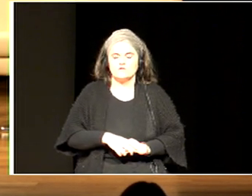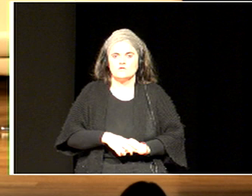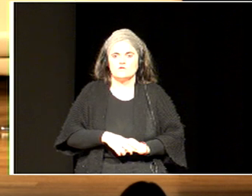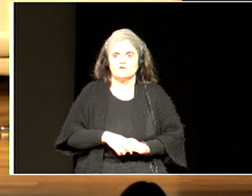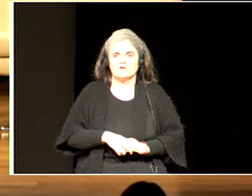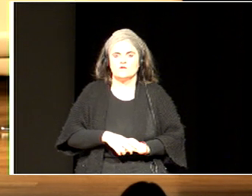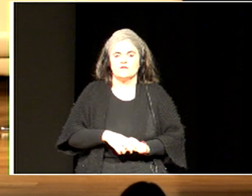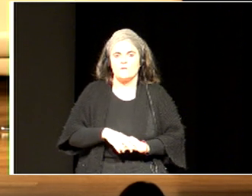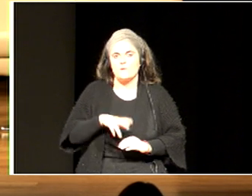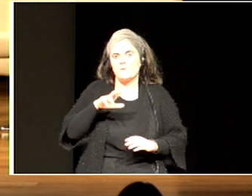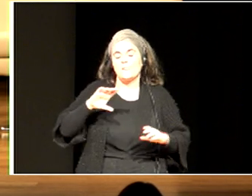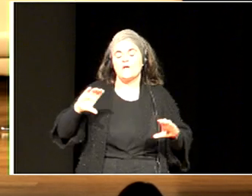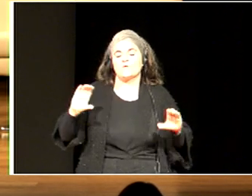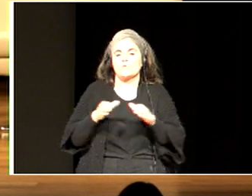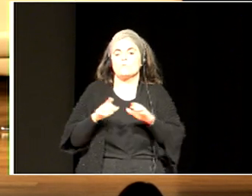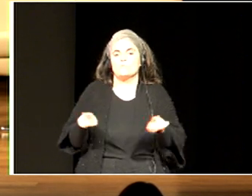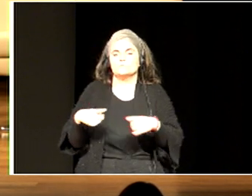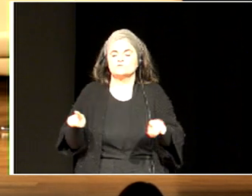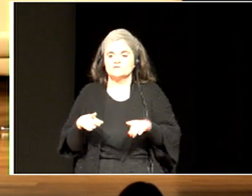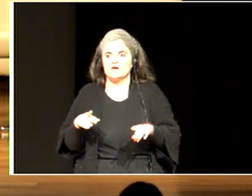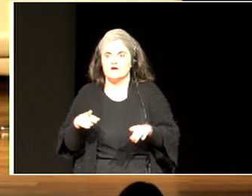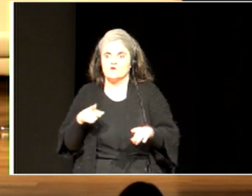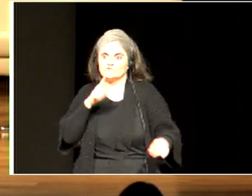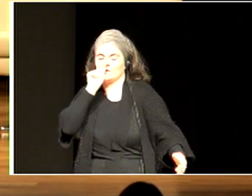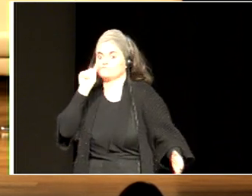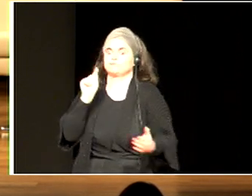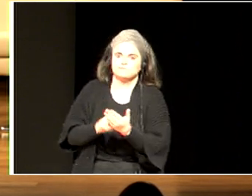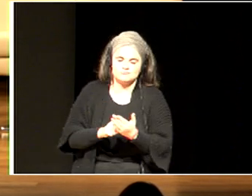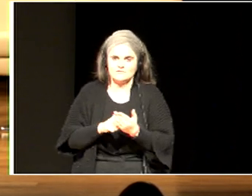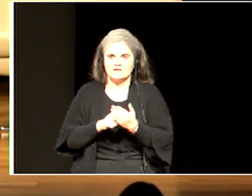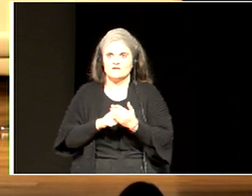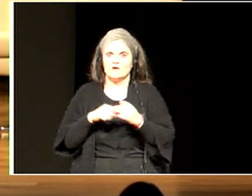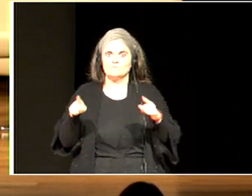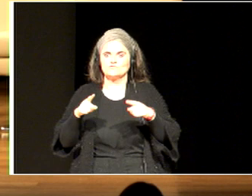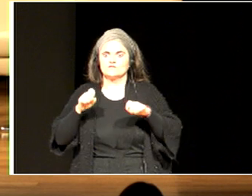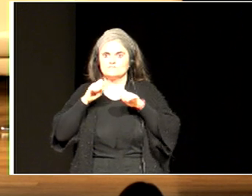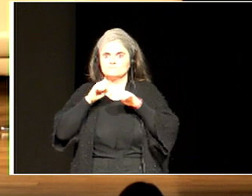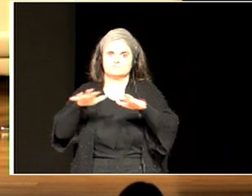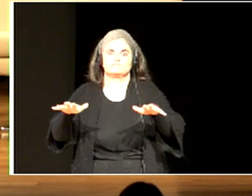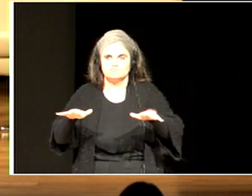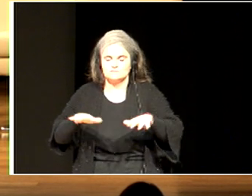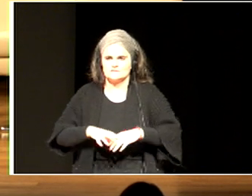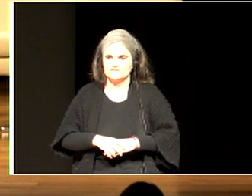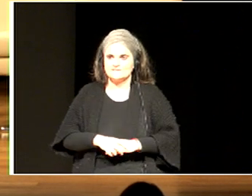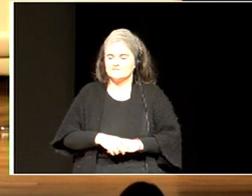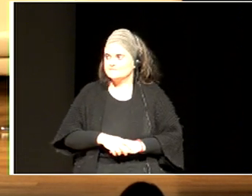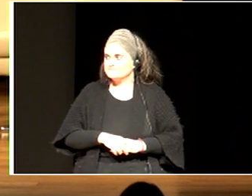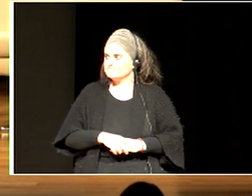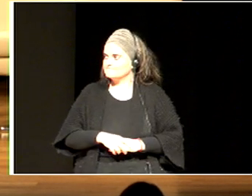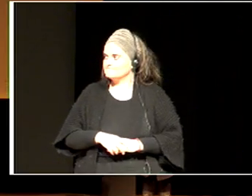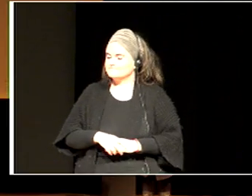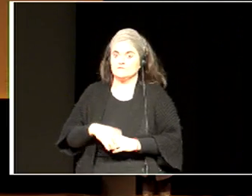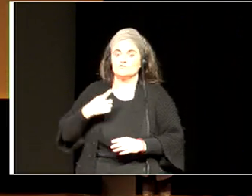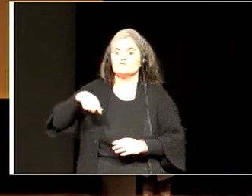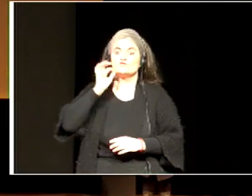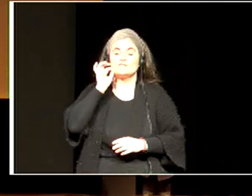digas y nos ponemos pero pero enloquecidamente a cantar nosotras también cosas como